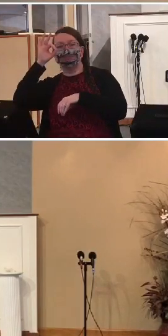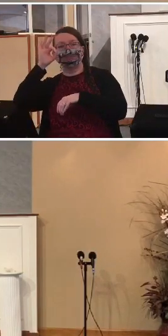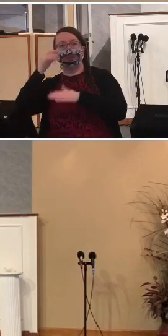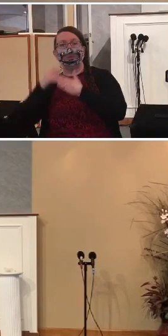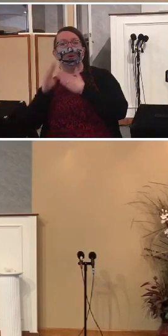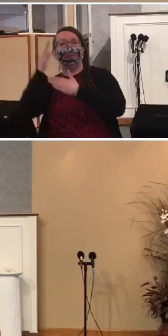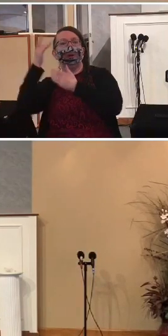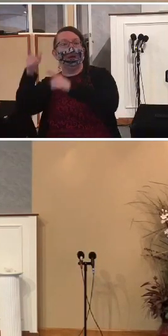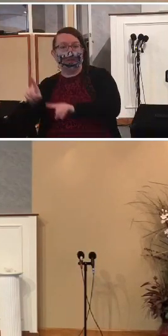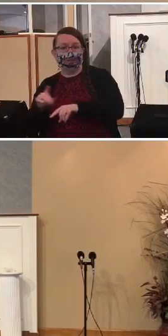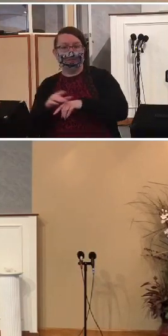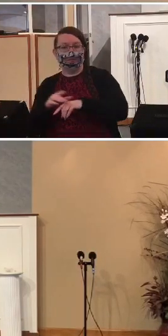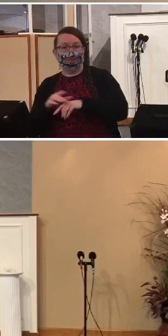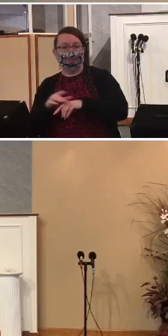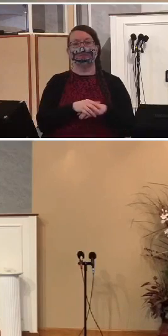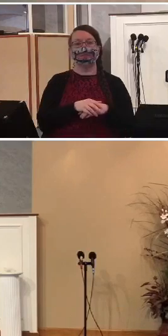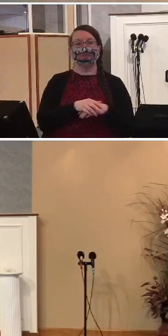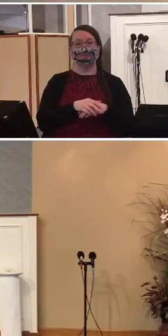sucediendo en su vida.